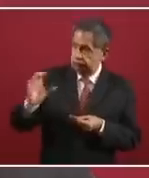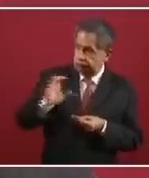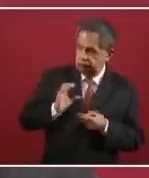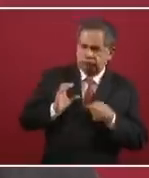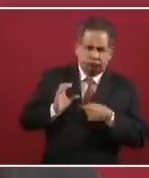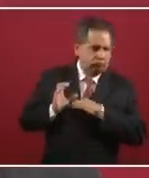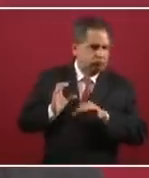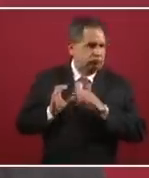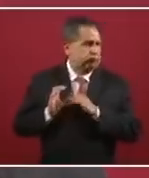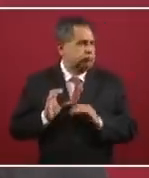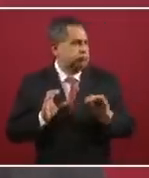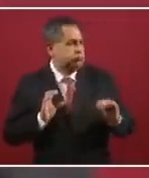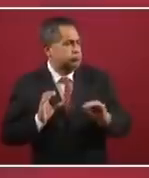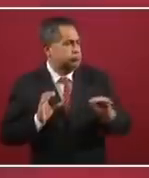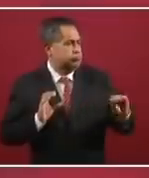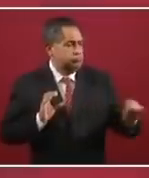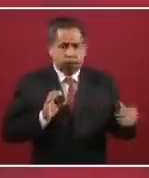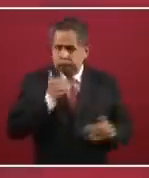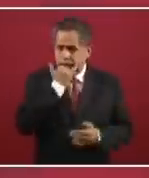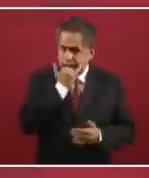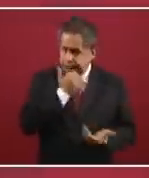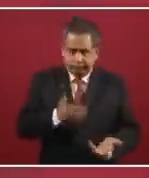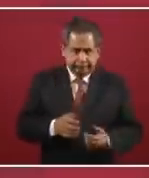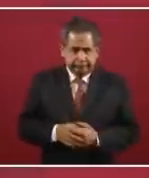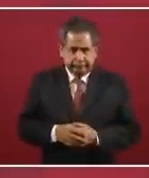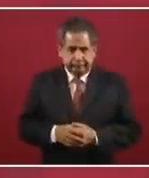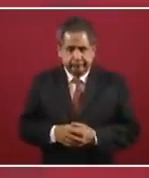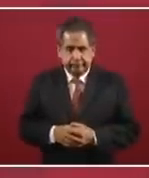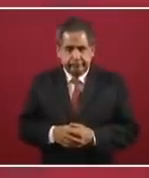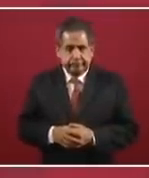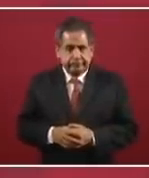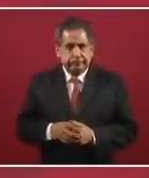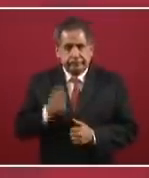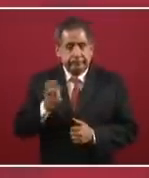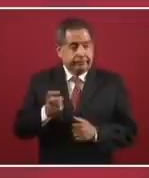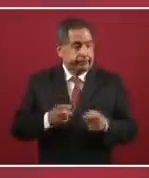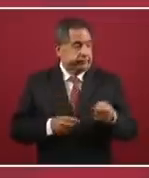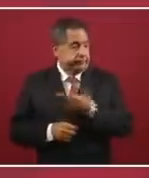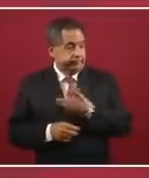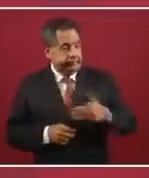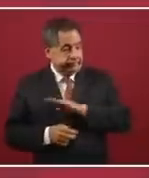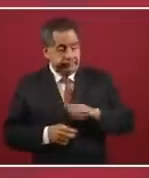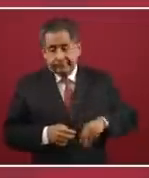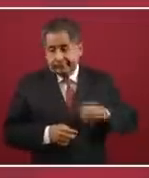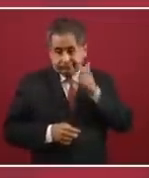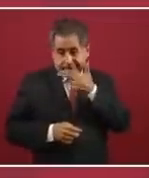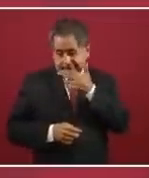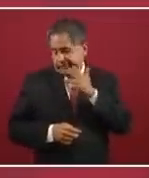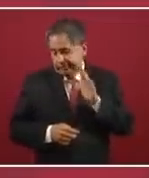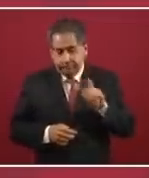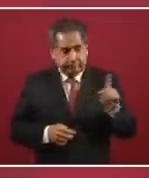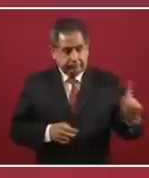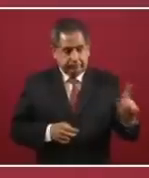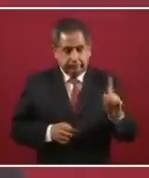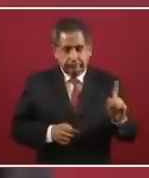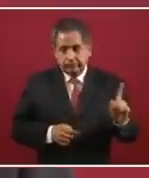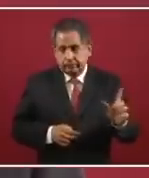asignaran presupuesto. Entonces, ese presidente municipal de Chihuahua